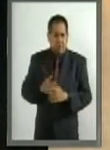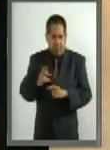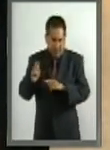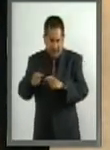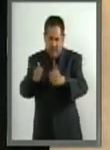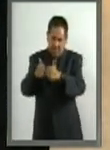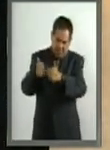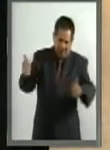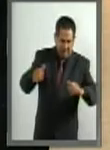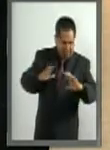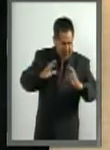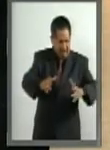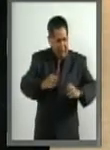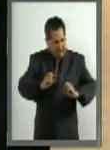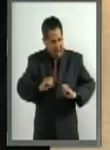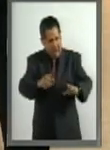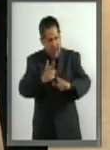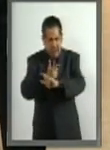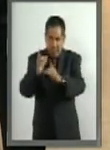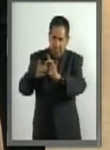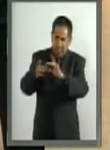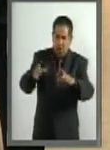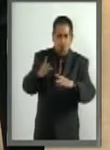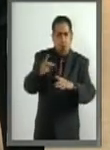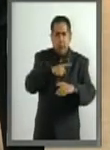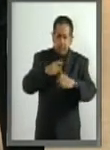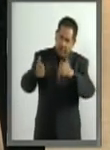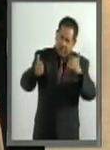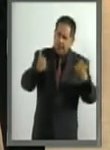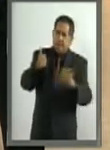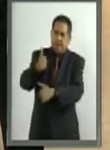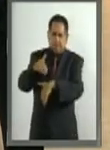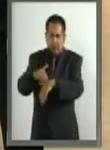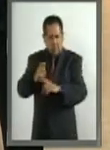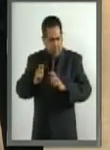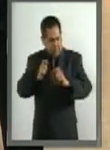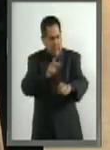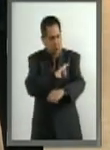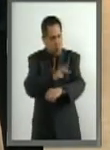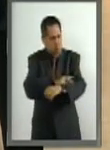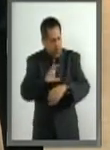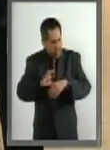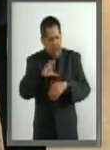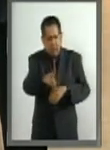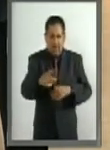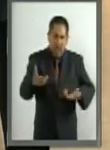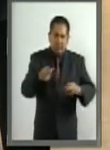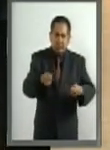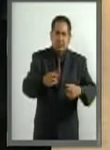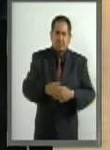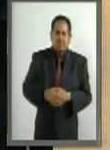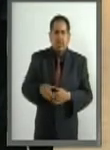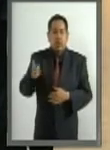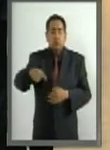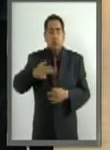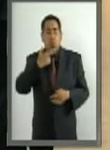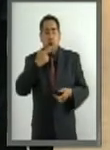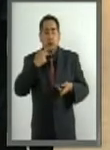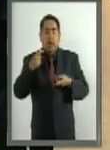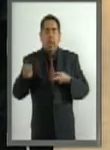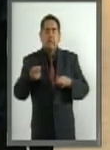de autonomía, de imparcialidad, de autoridad? ¿Por qué las usan?